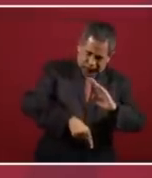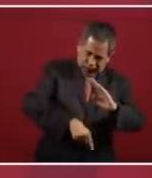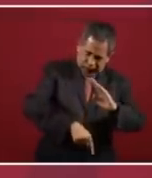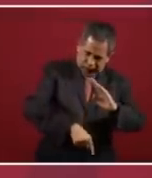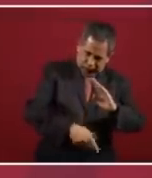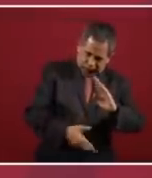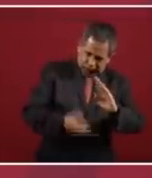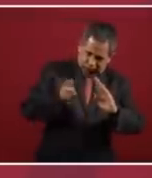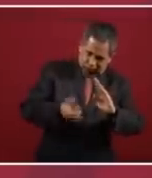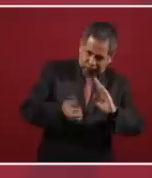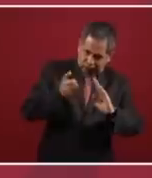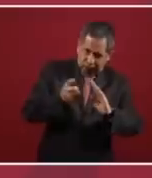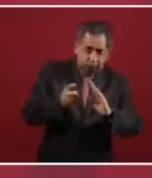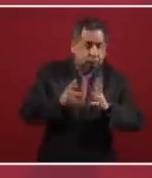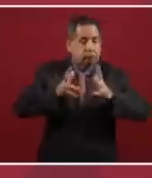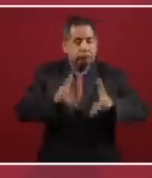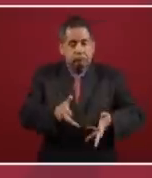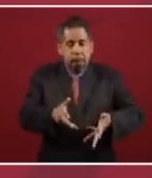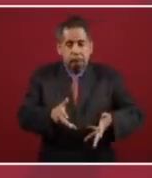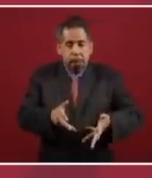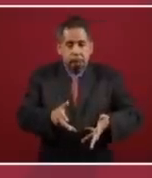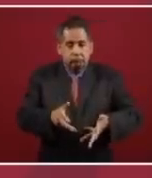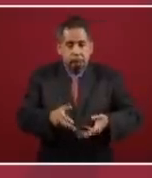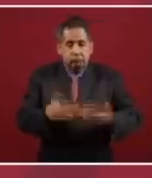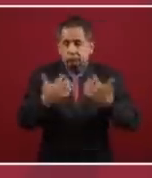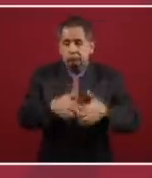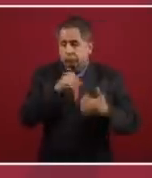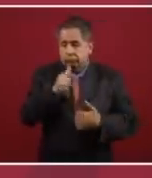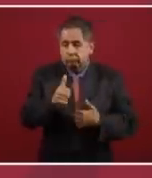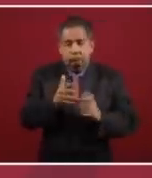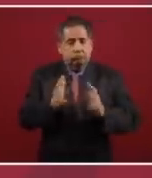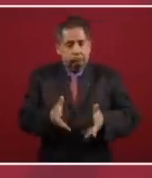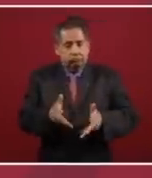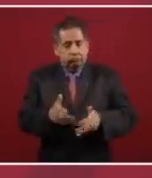paradas y estar pagando.